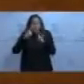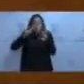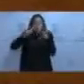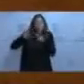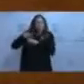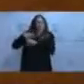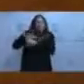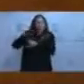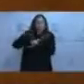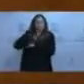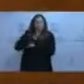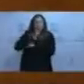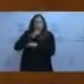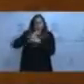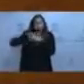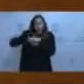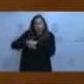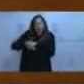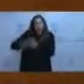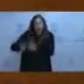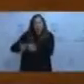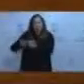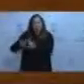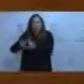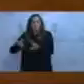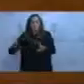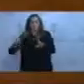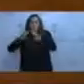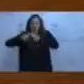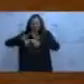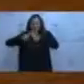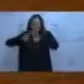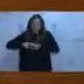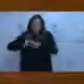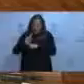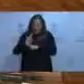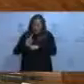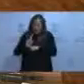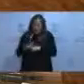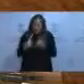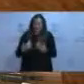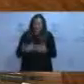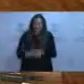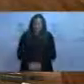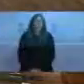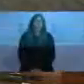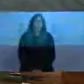en las empresas, en los sectores económicos y los analice realmente.